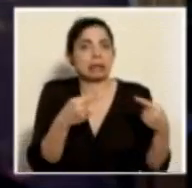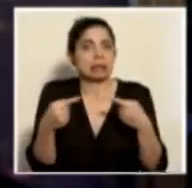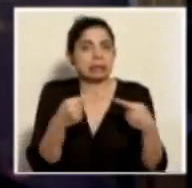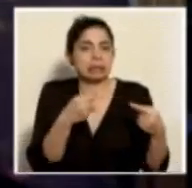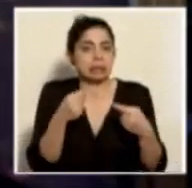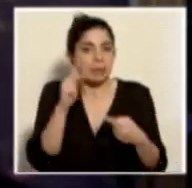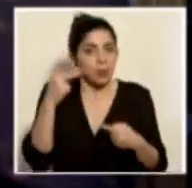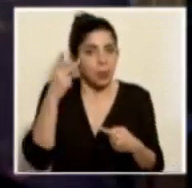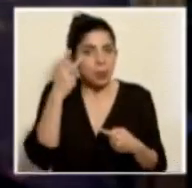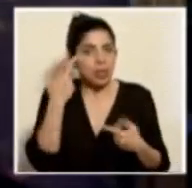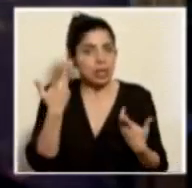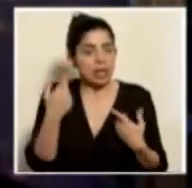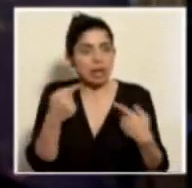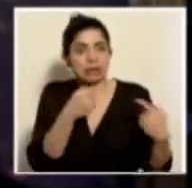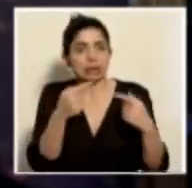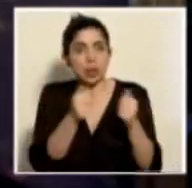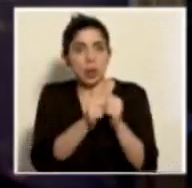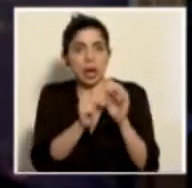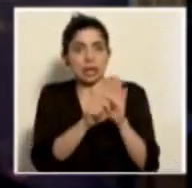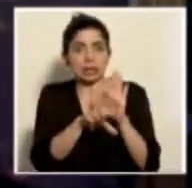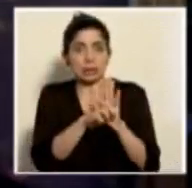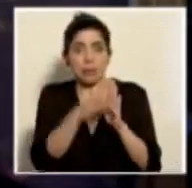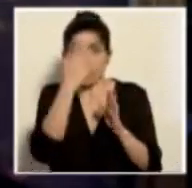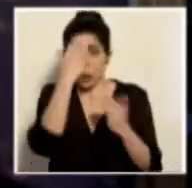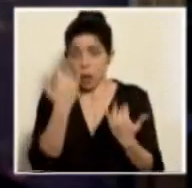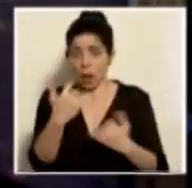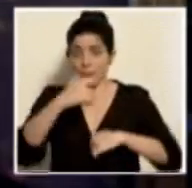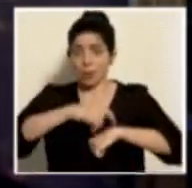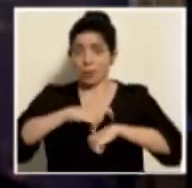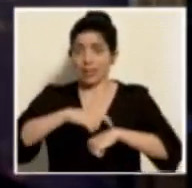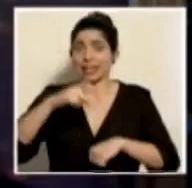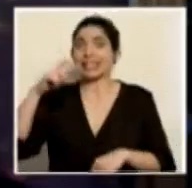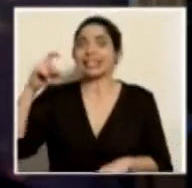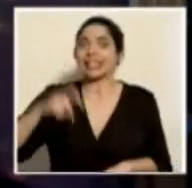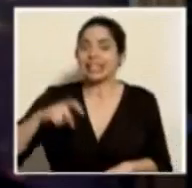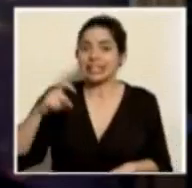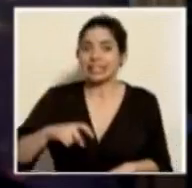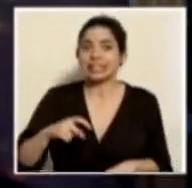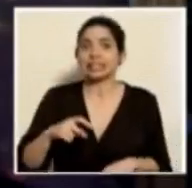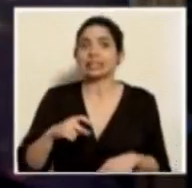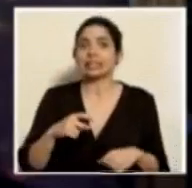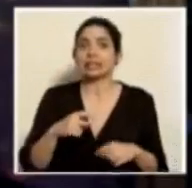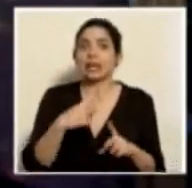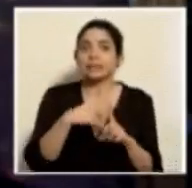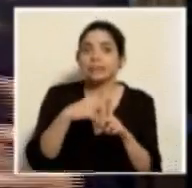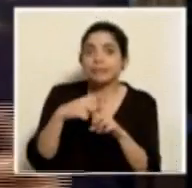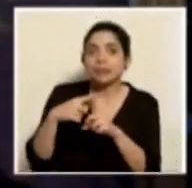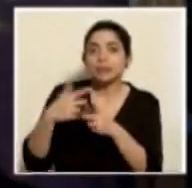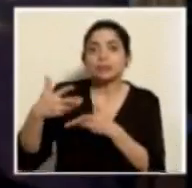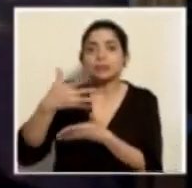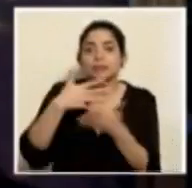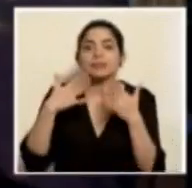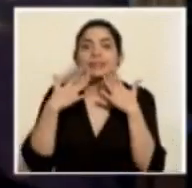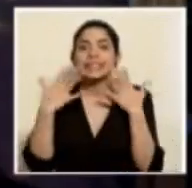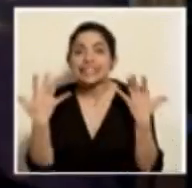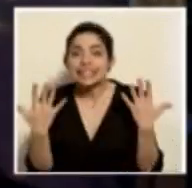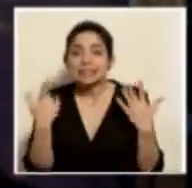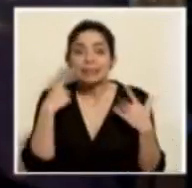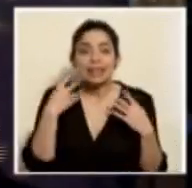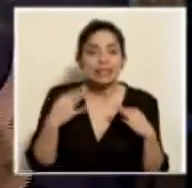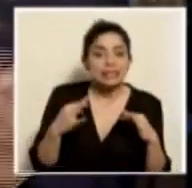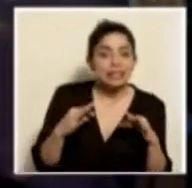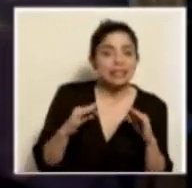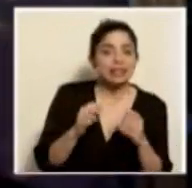de esa fricción con el sector legislativo en momentos en que se necesita más bien sumar voluntades y evitar mayores